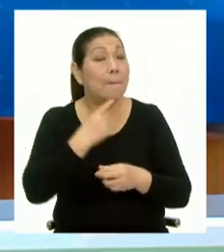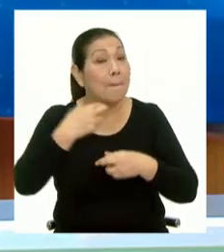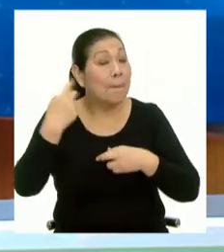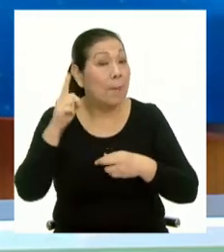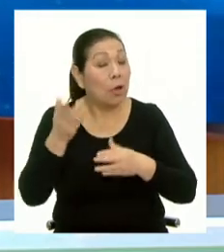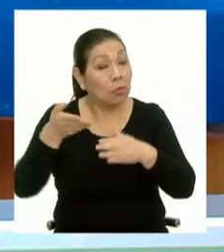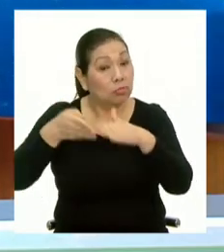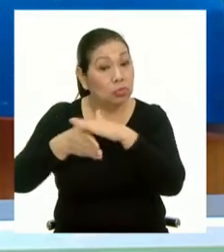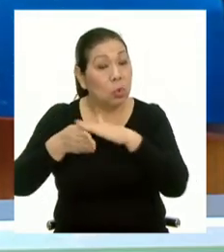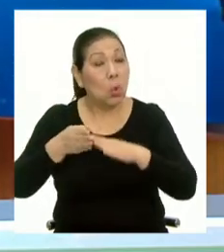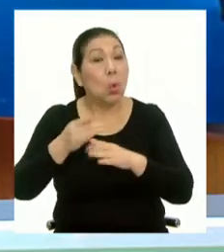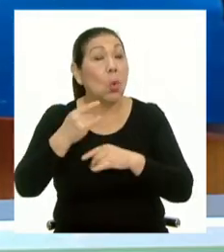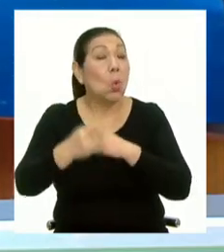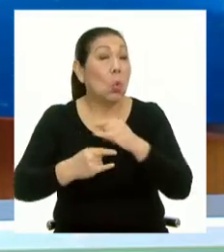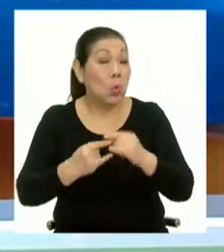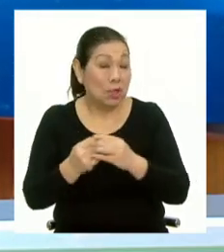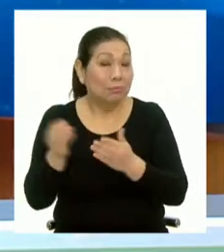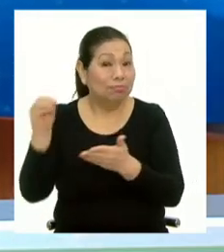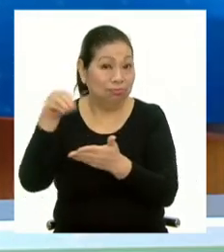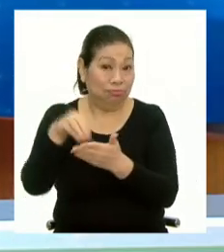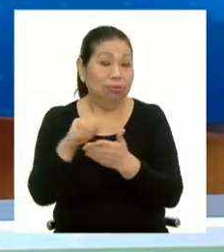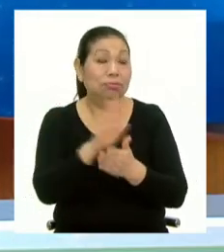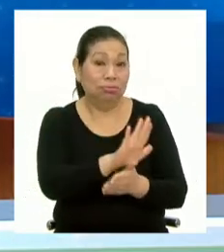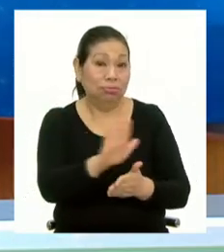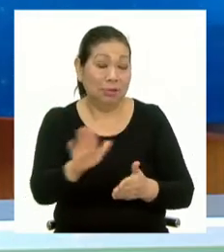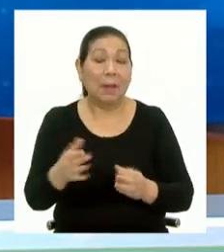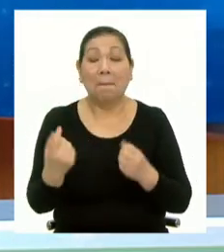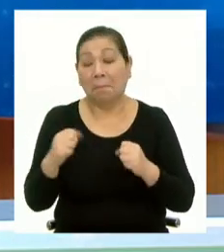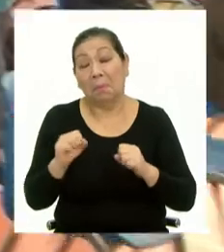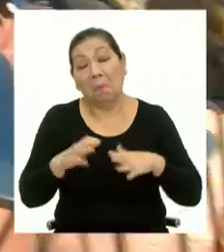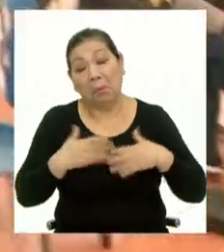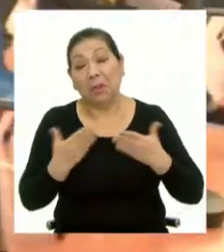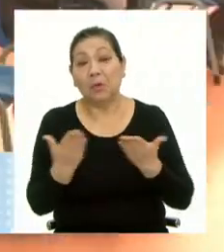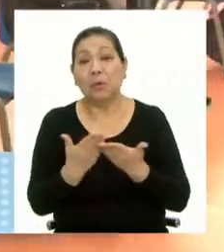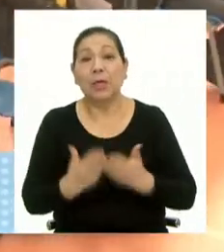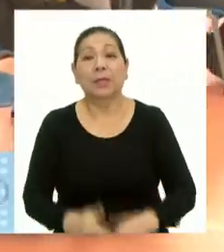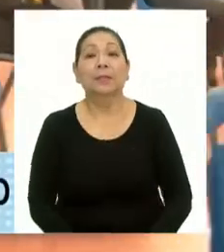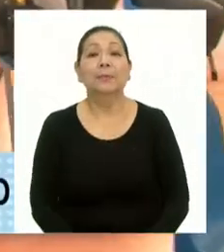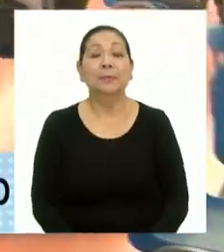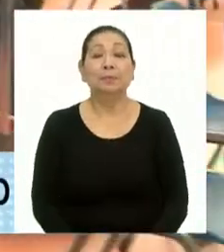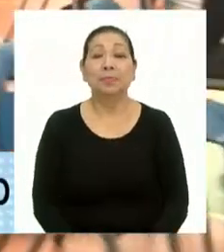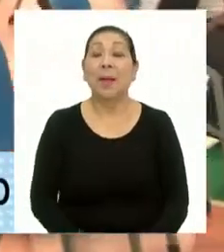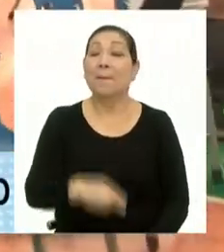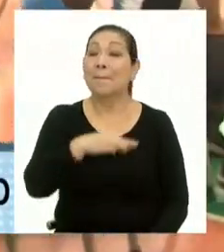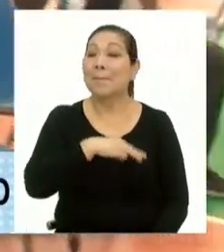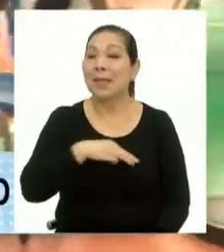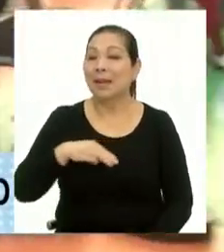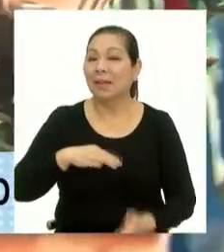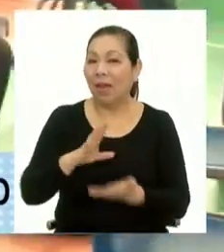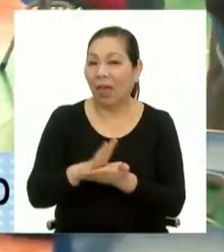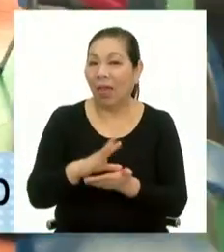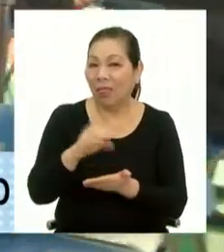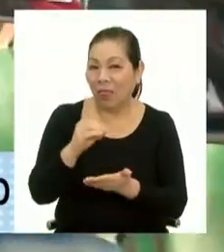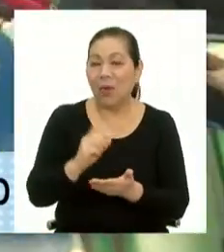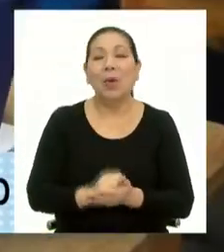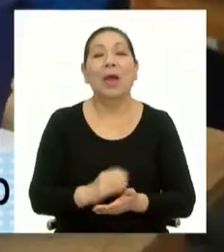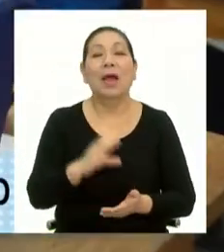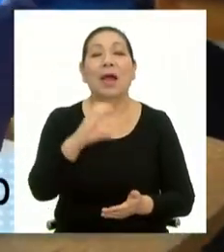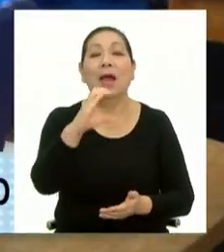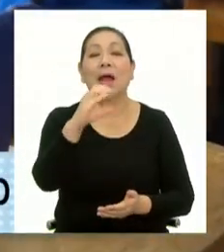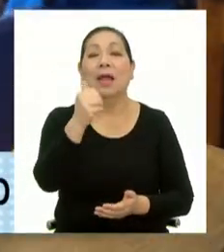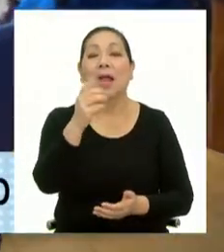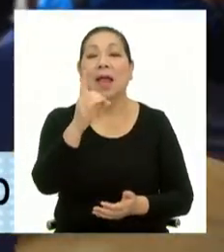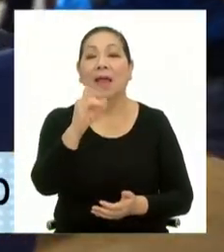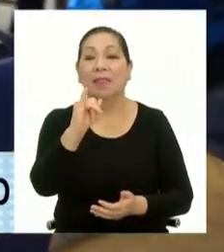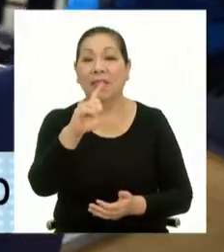el ingreso universal a la educación superior. El ministro de Educación, Juan Cadillo,